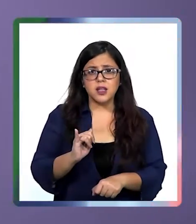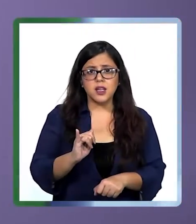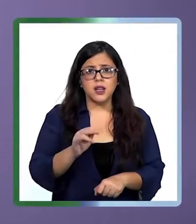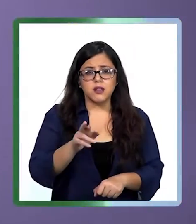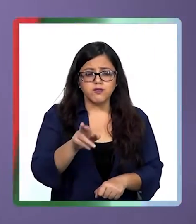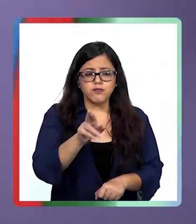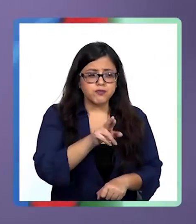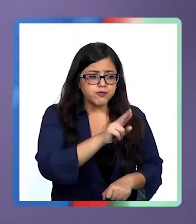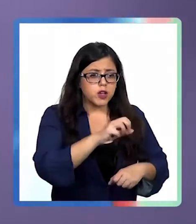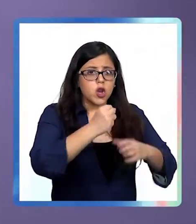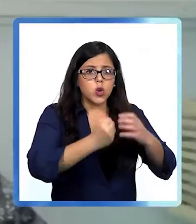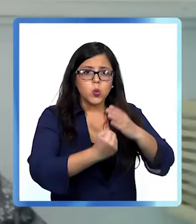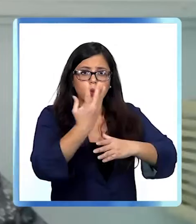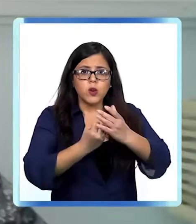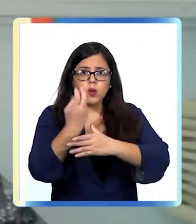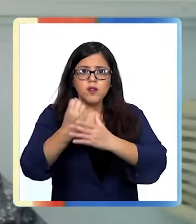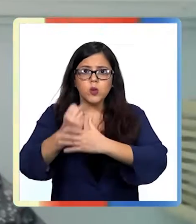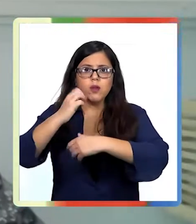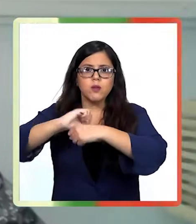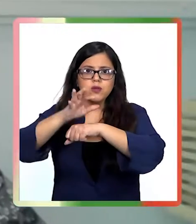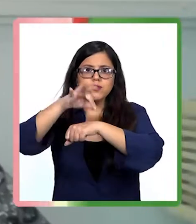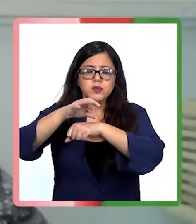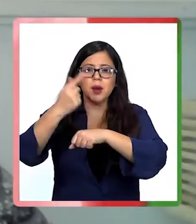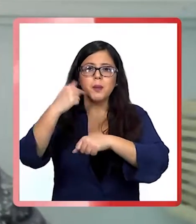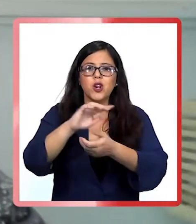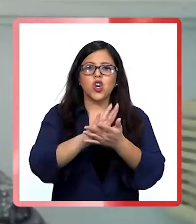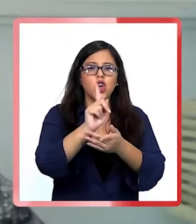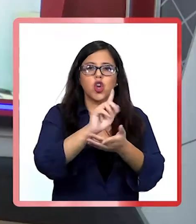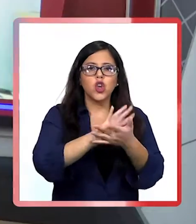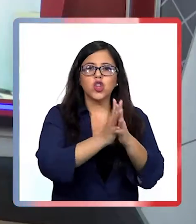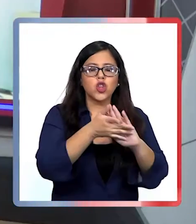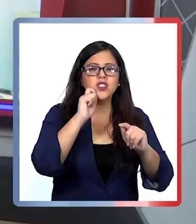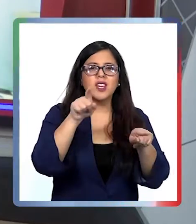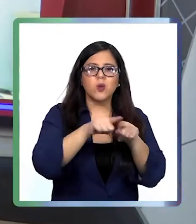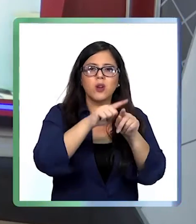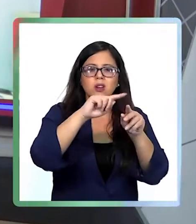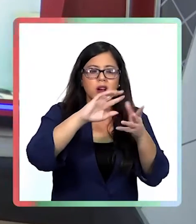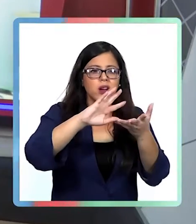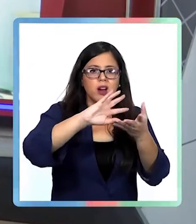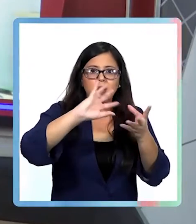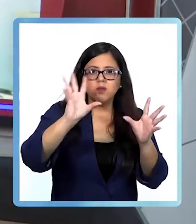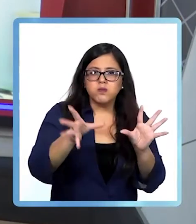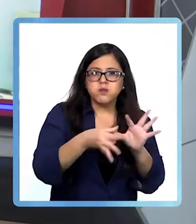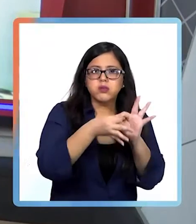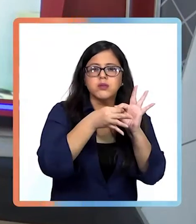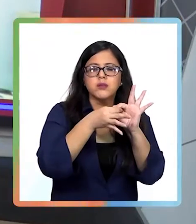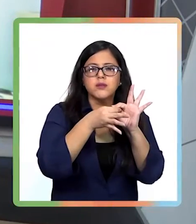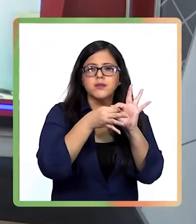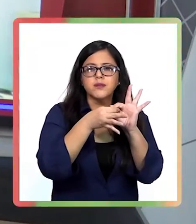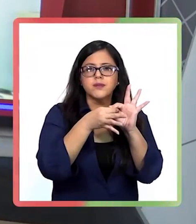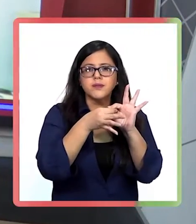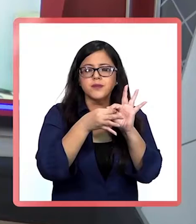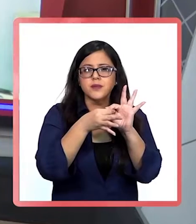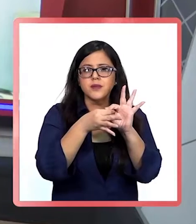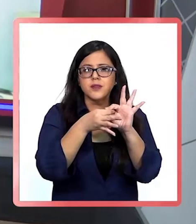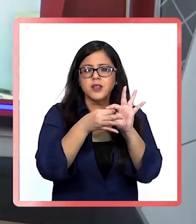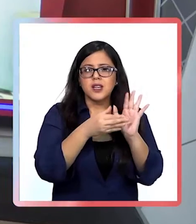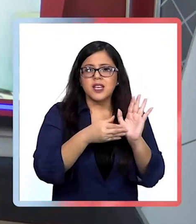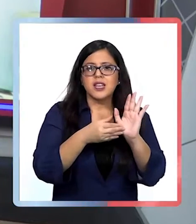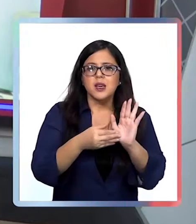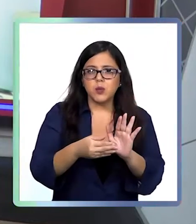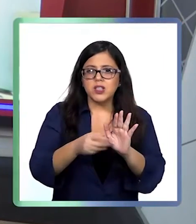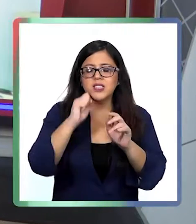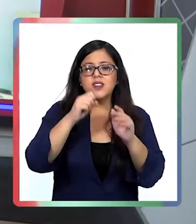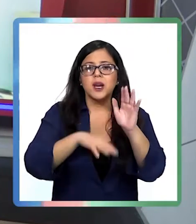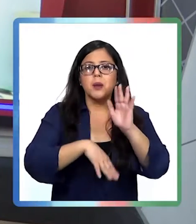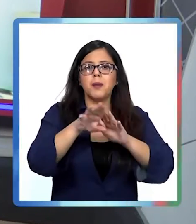hecho, surgen constantemente nuevas variantes. Lo que pasa es que no todos adoptan propiedades o características